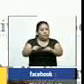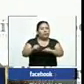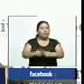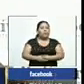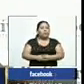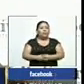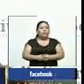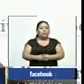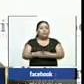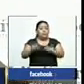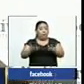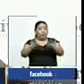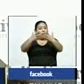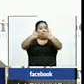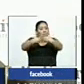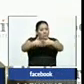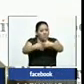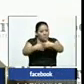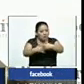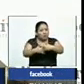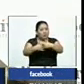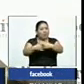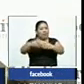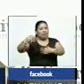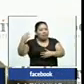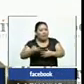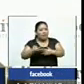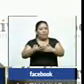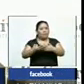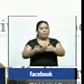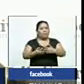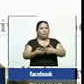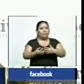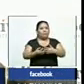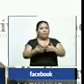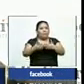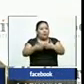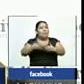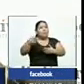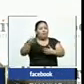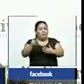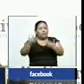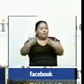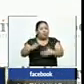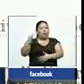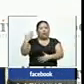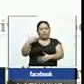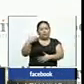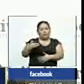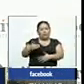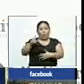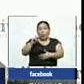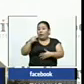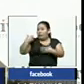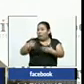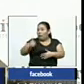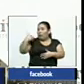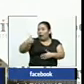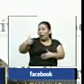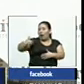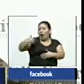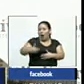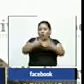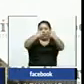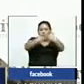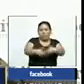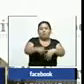¿verdad? La empresa privada debe de... Hemos vivido una década donde la empresa privada